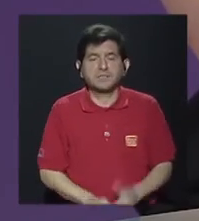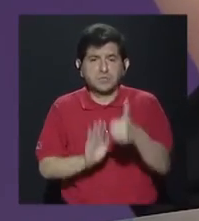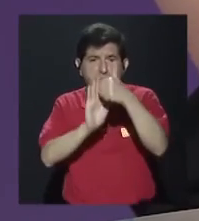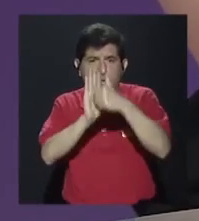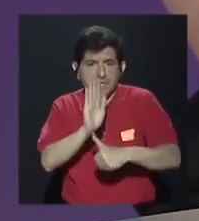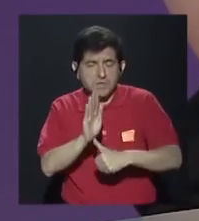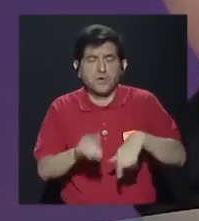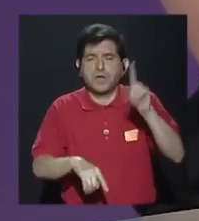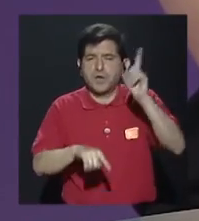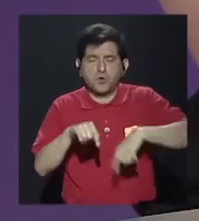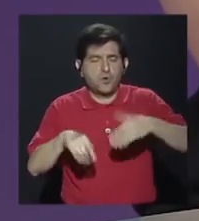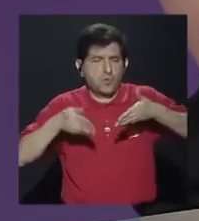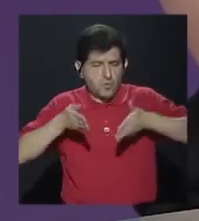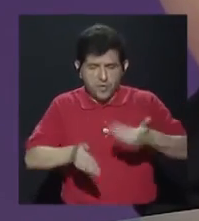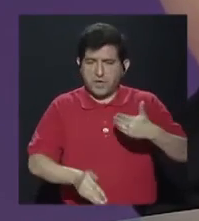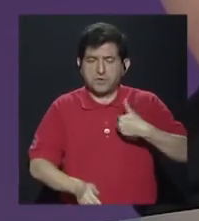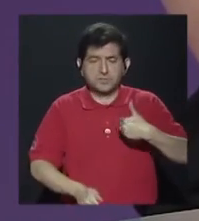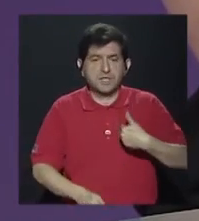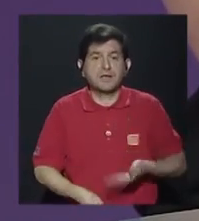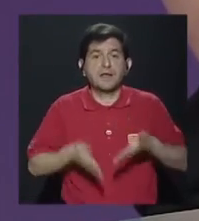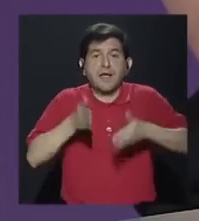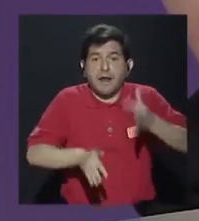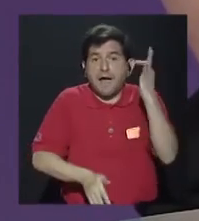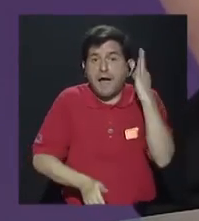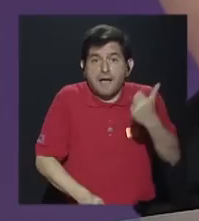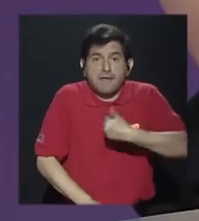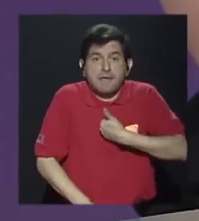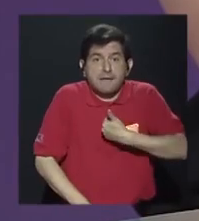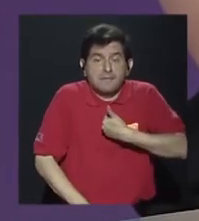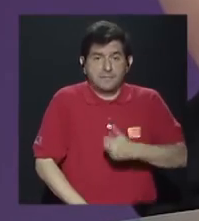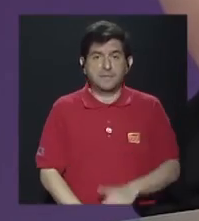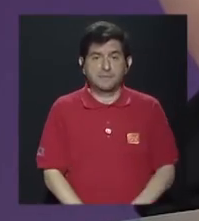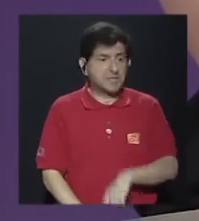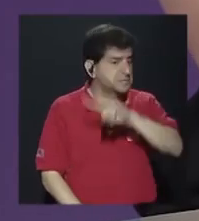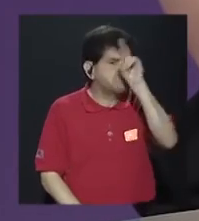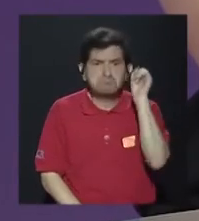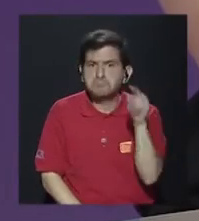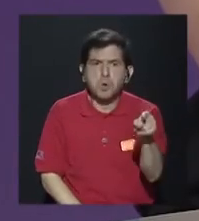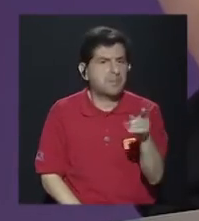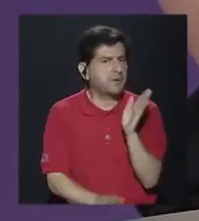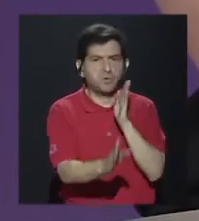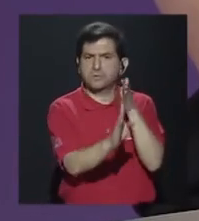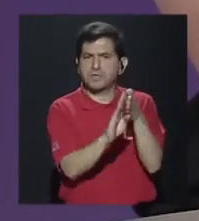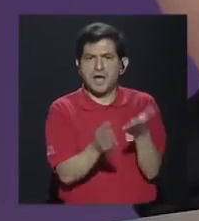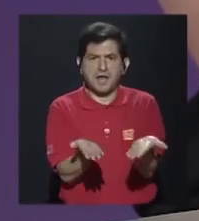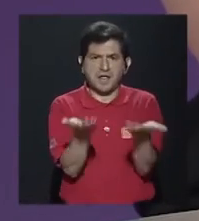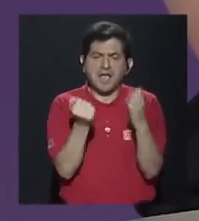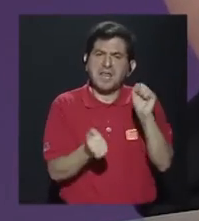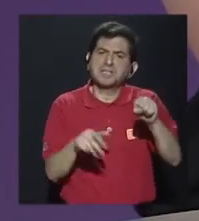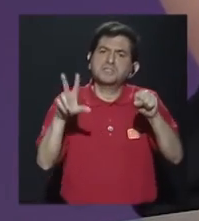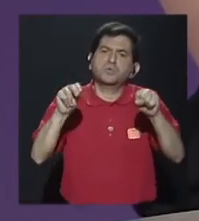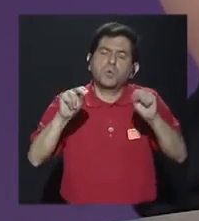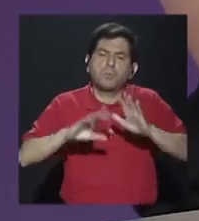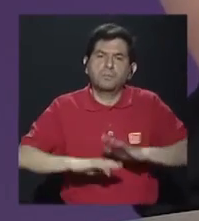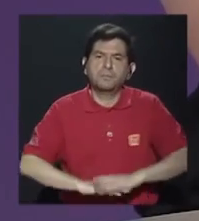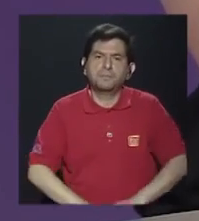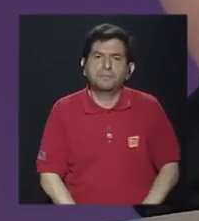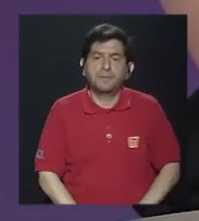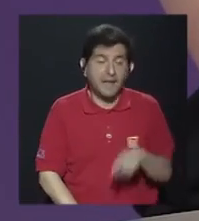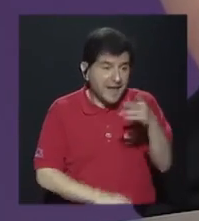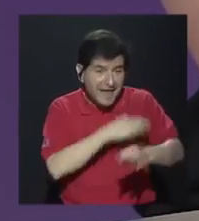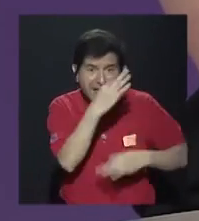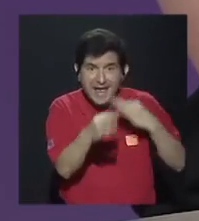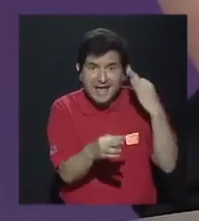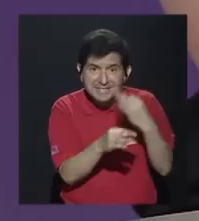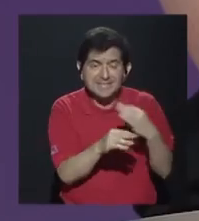a esterilizar a sus hijas, ¿verdad? Y sin preguntarles a ellas si querían o no, ¿verdad? Es ese tipo